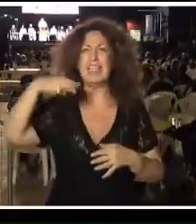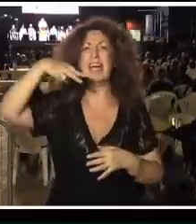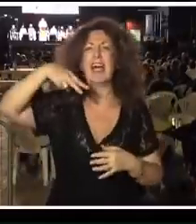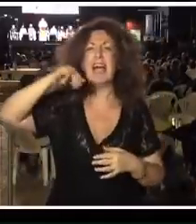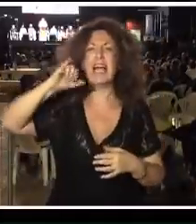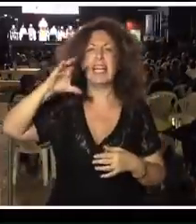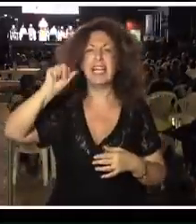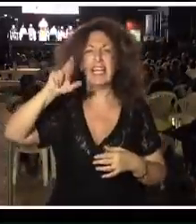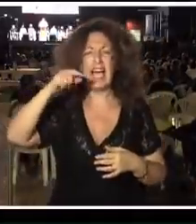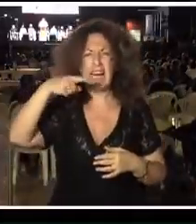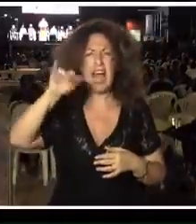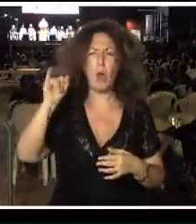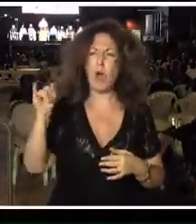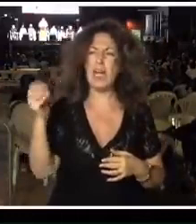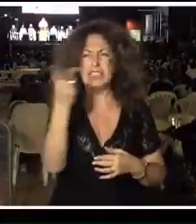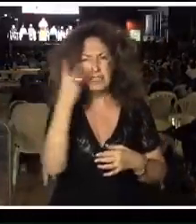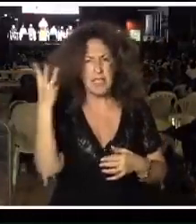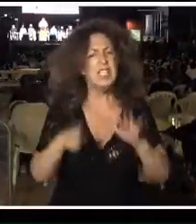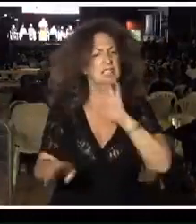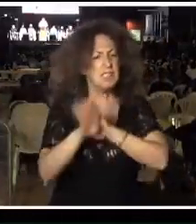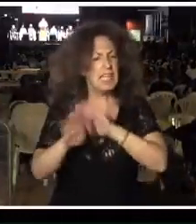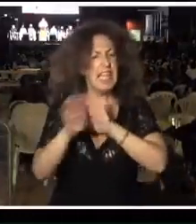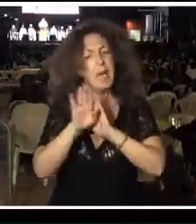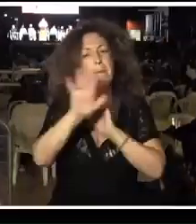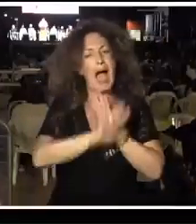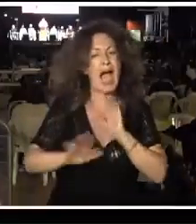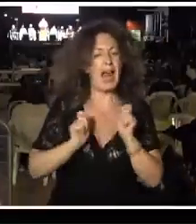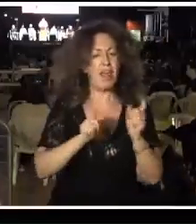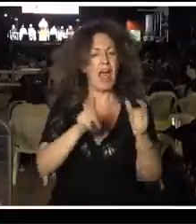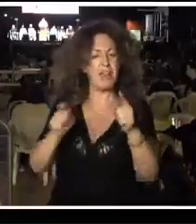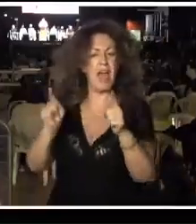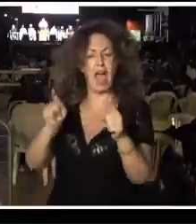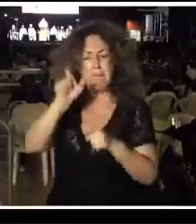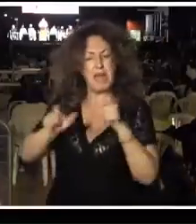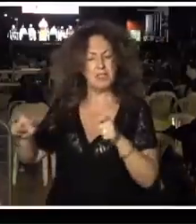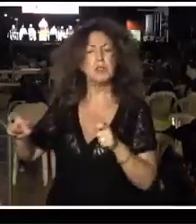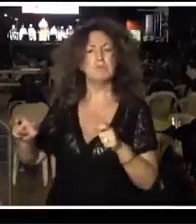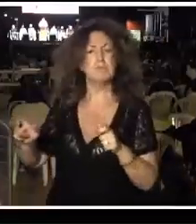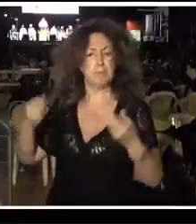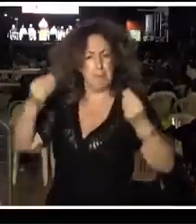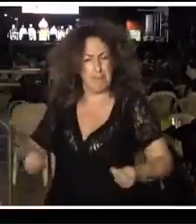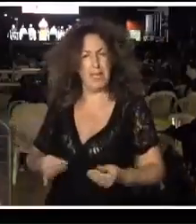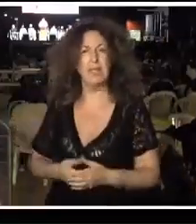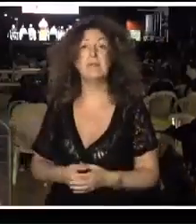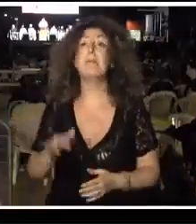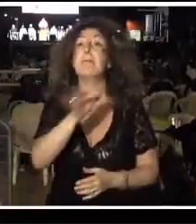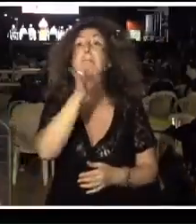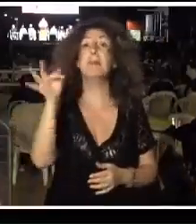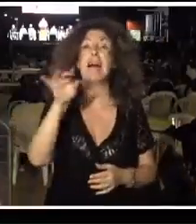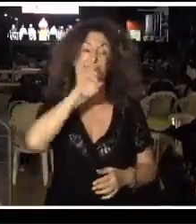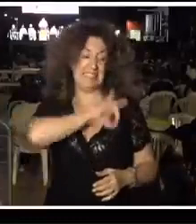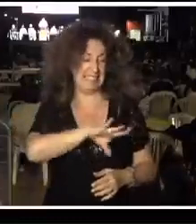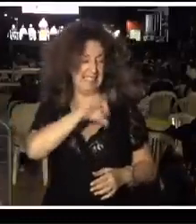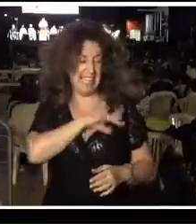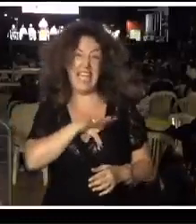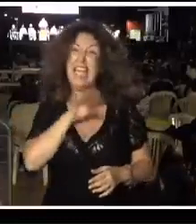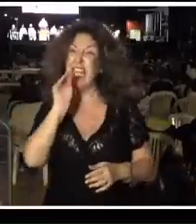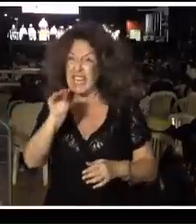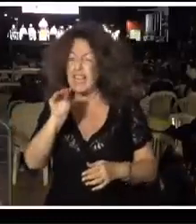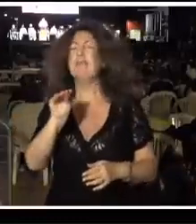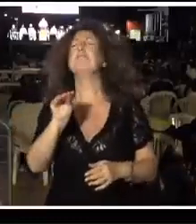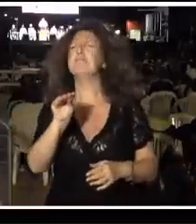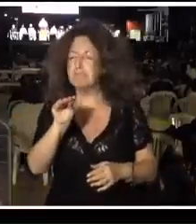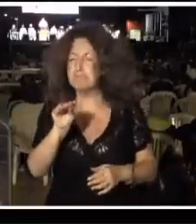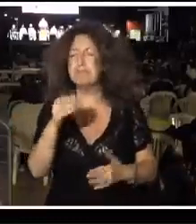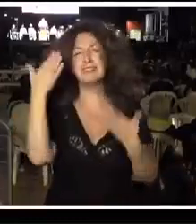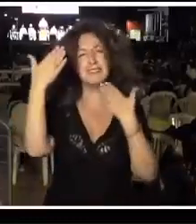continúan trabajando por el bienestar de sus pueblos. Y saludamos al hermano pueblo chileno que ha demostrado que